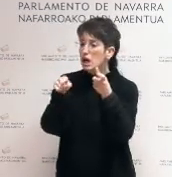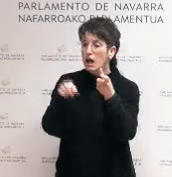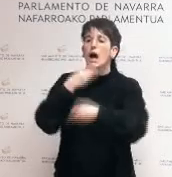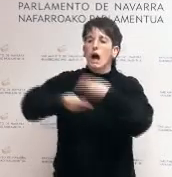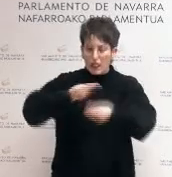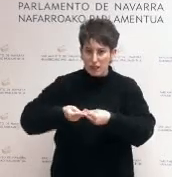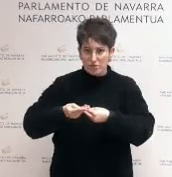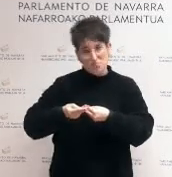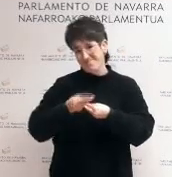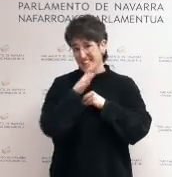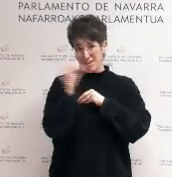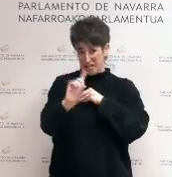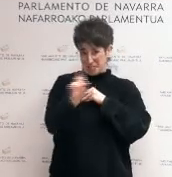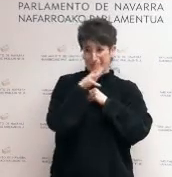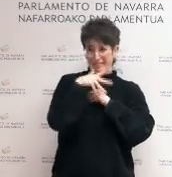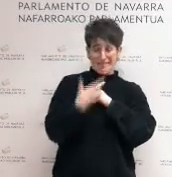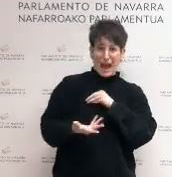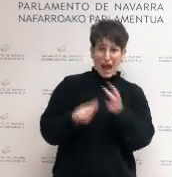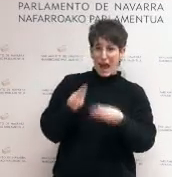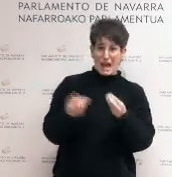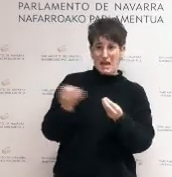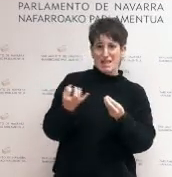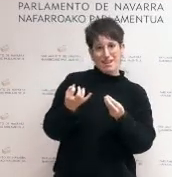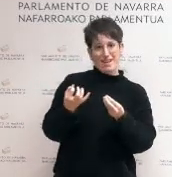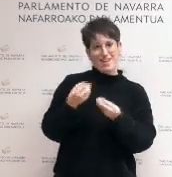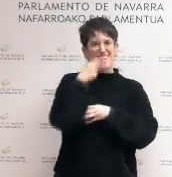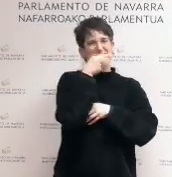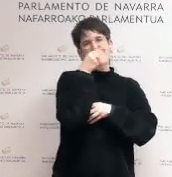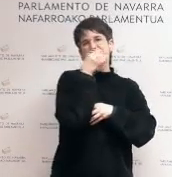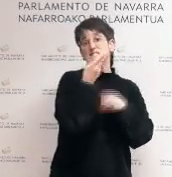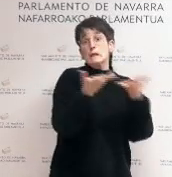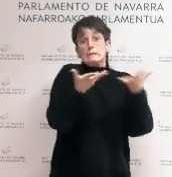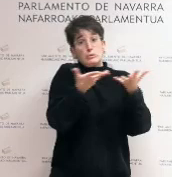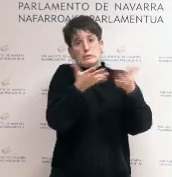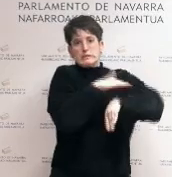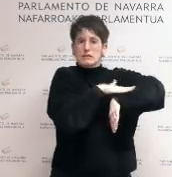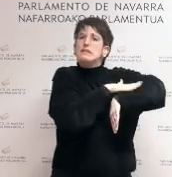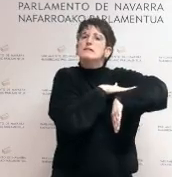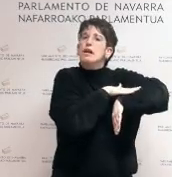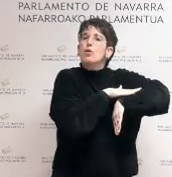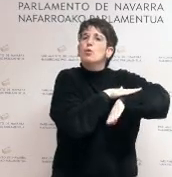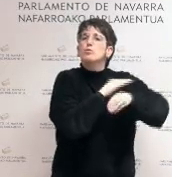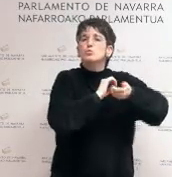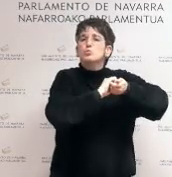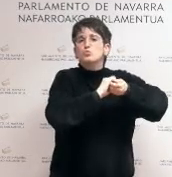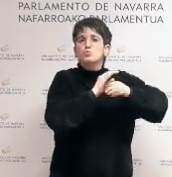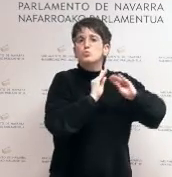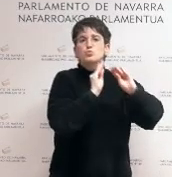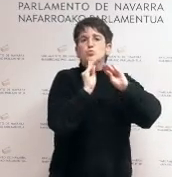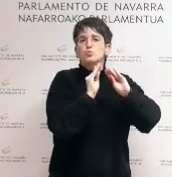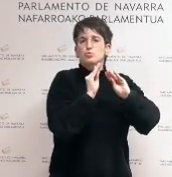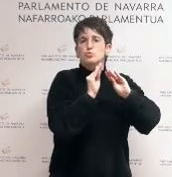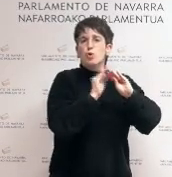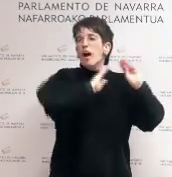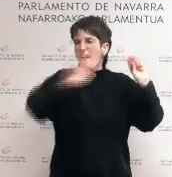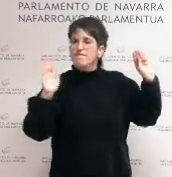la potestad fiscal para favorecer los intereses y las urgencias del Gobierno y de sus socios a costa de